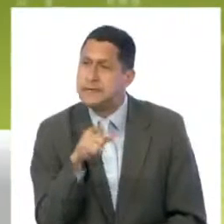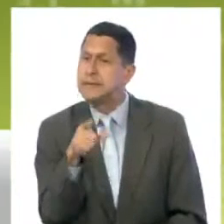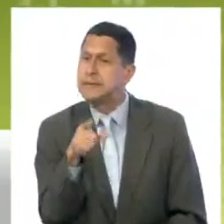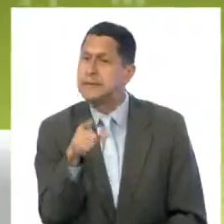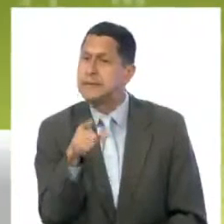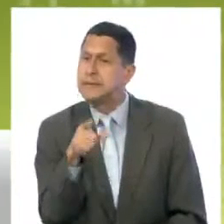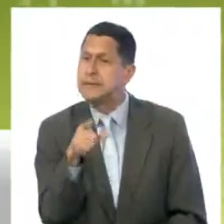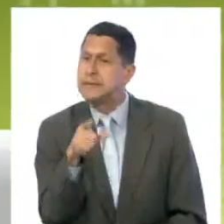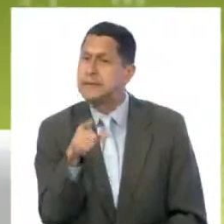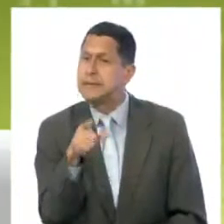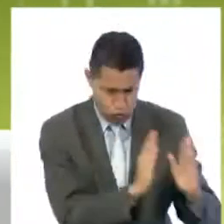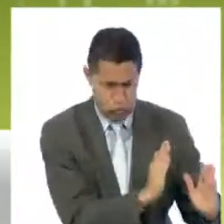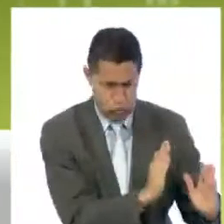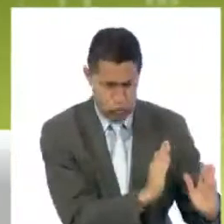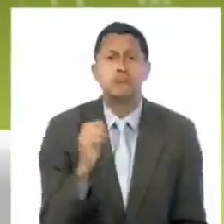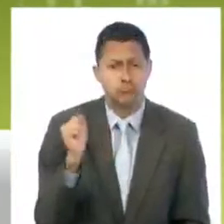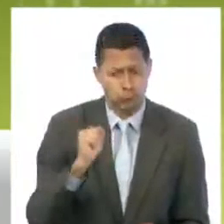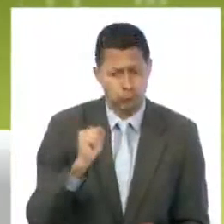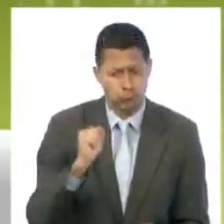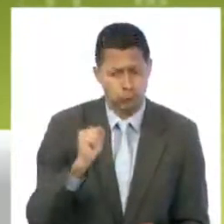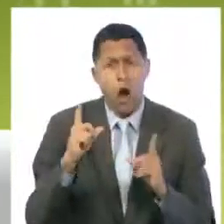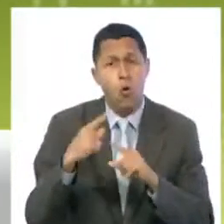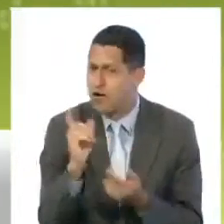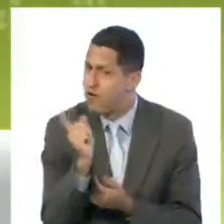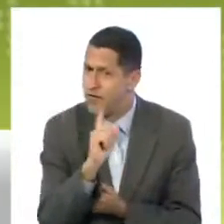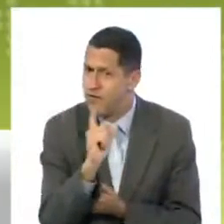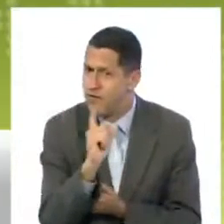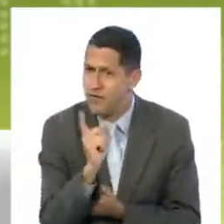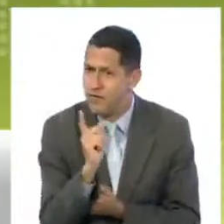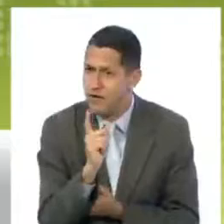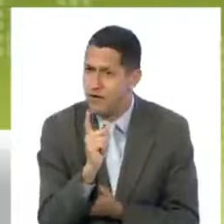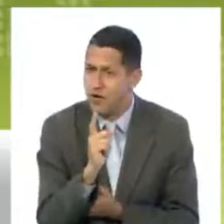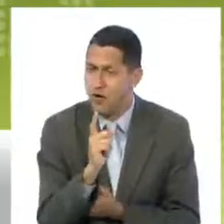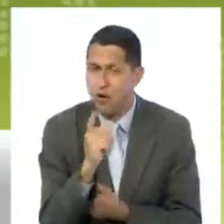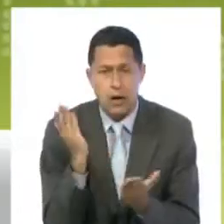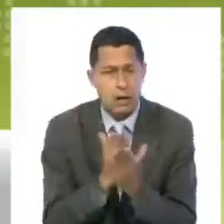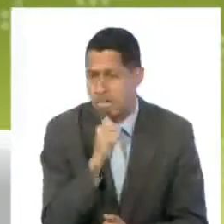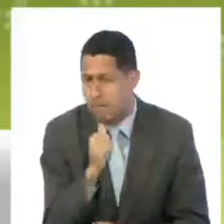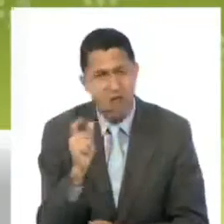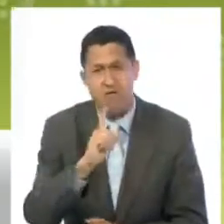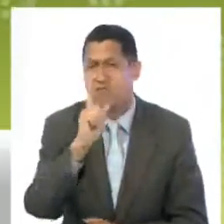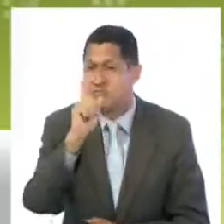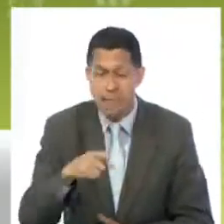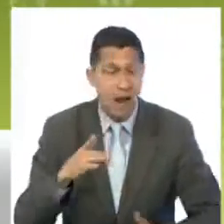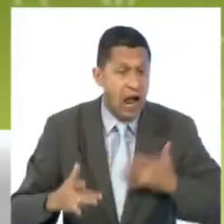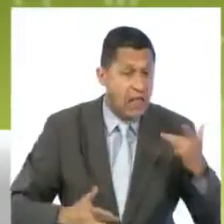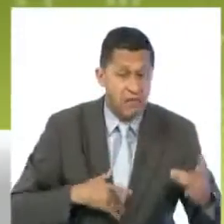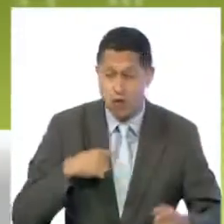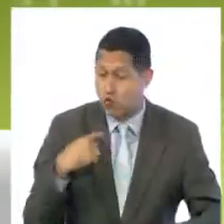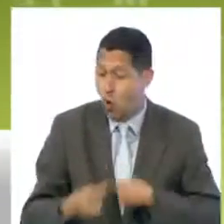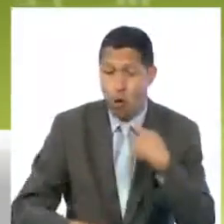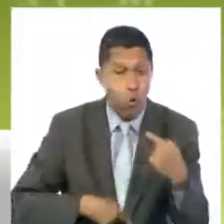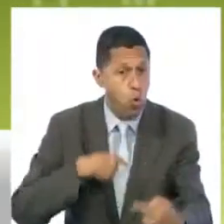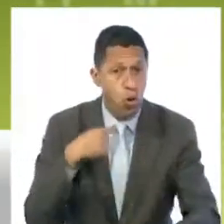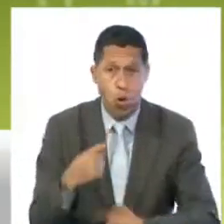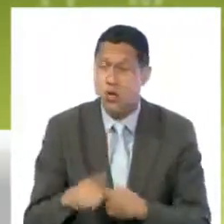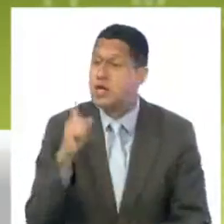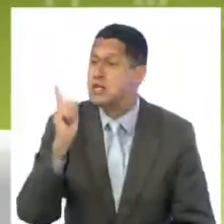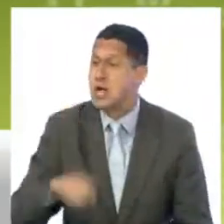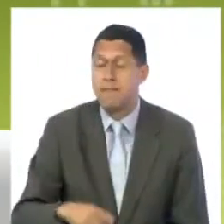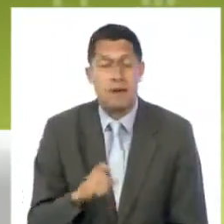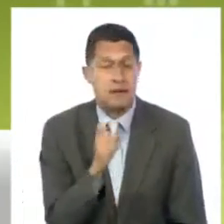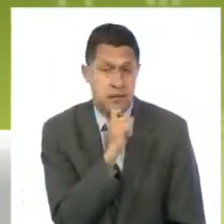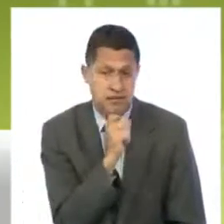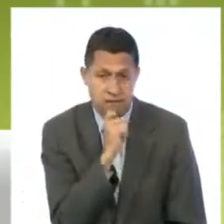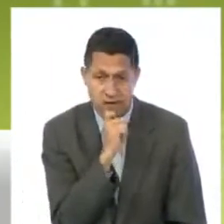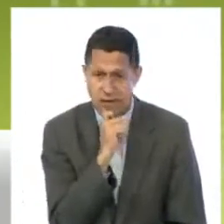rechazo a esa actividad. Entonces tú tienes que comenzar por lo que le gusta para que posteriormente lo lleves a lo que realmente no le gusta. Y precisamente con respecto a